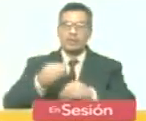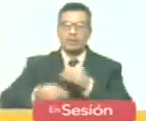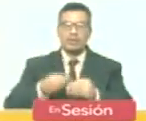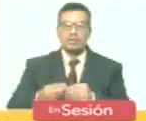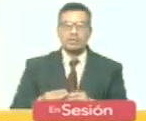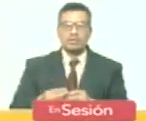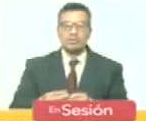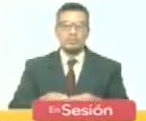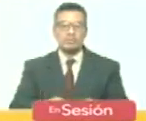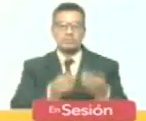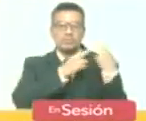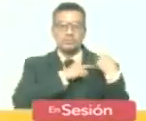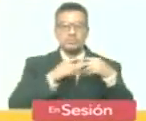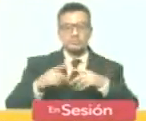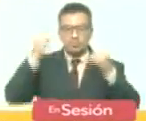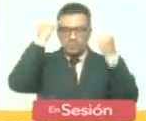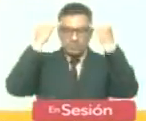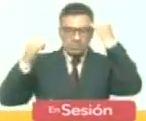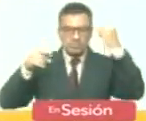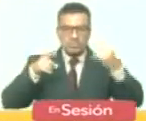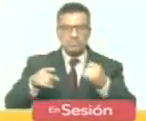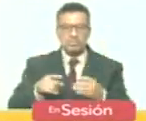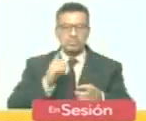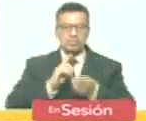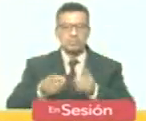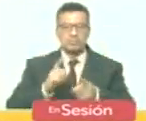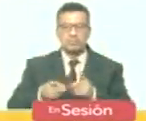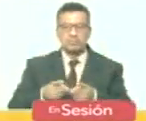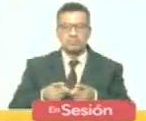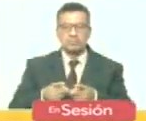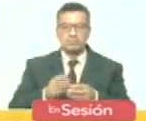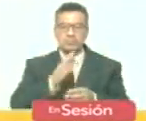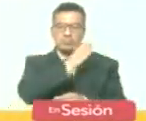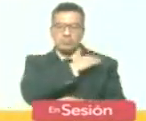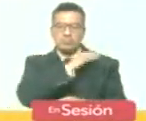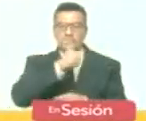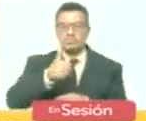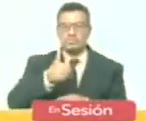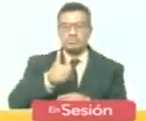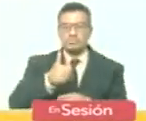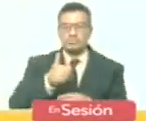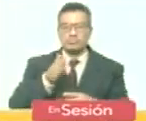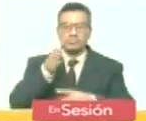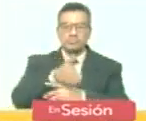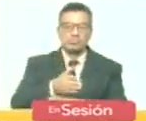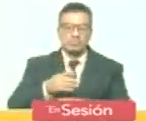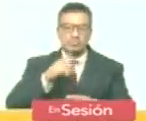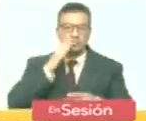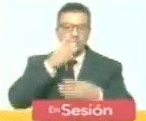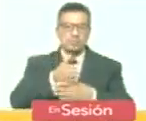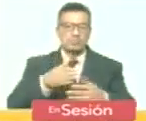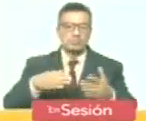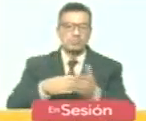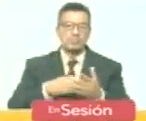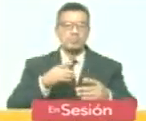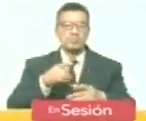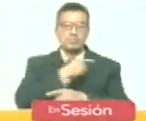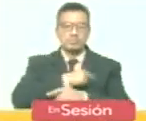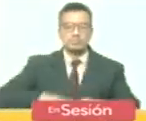a los responsables logísticos y a algunos de los jefes del atentado homicida en contra del